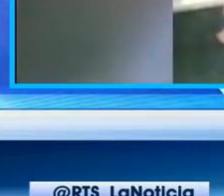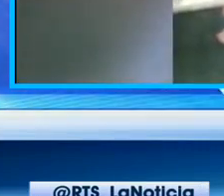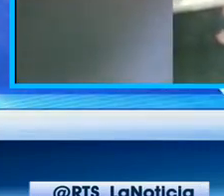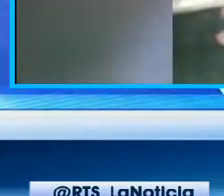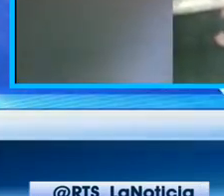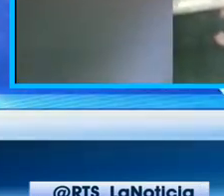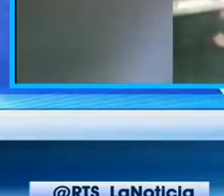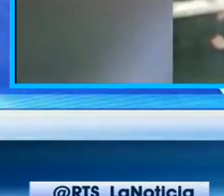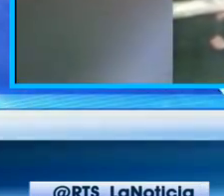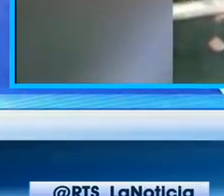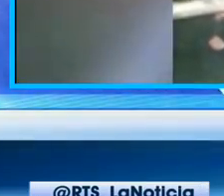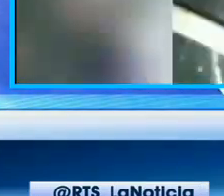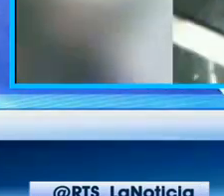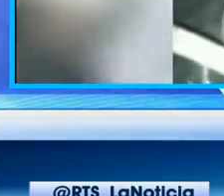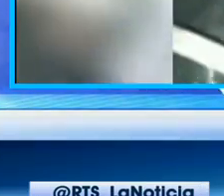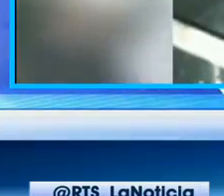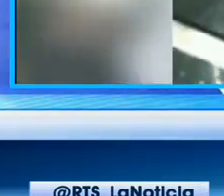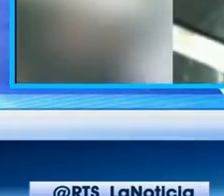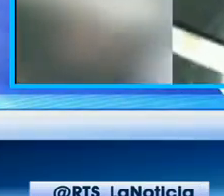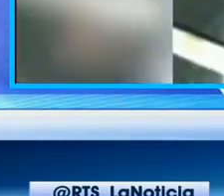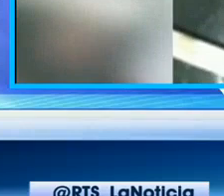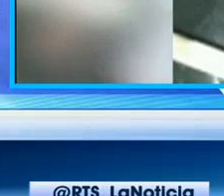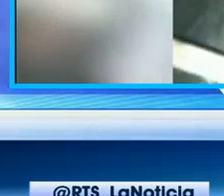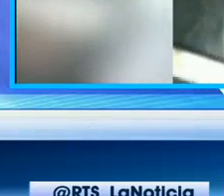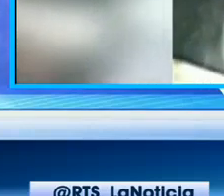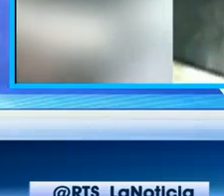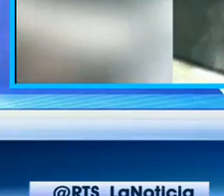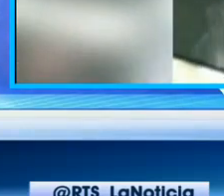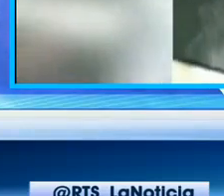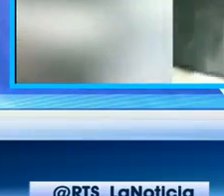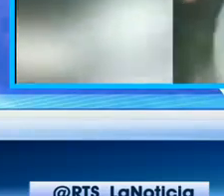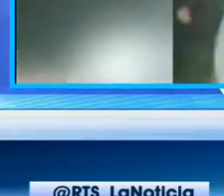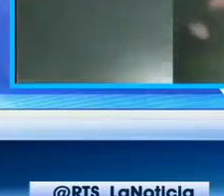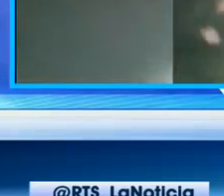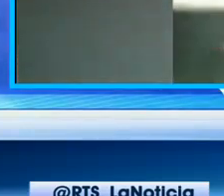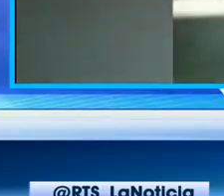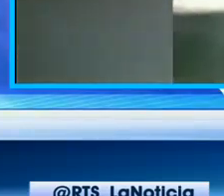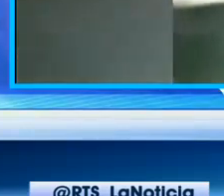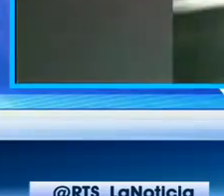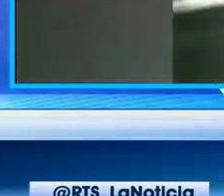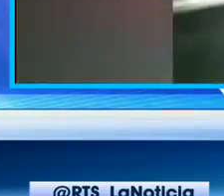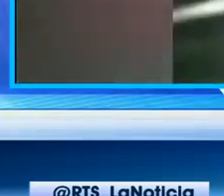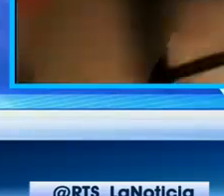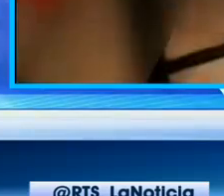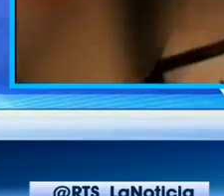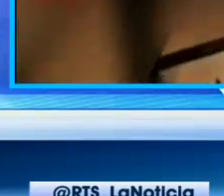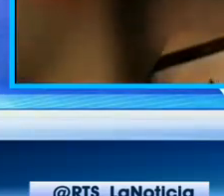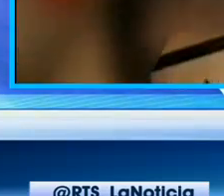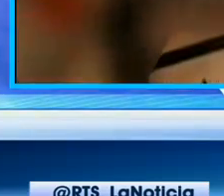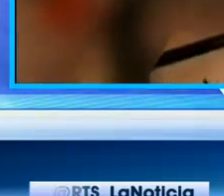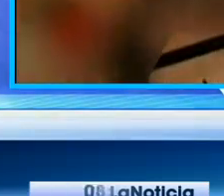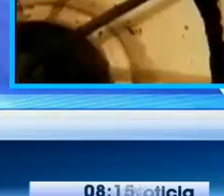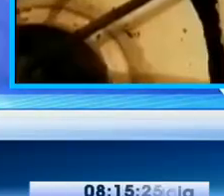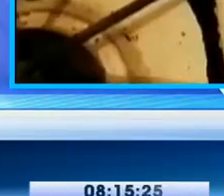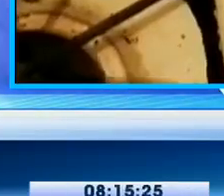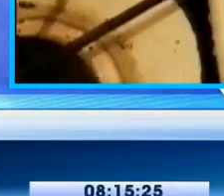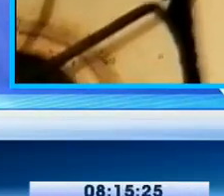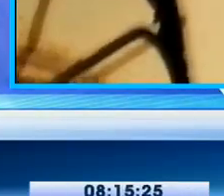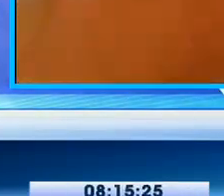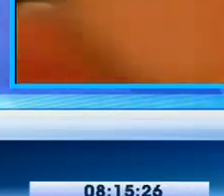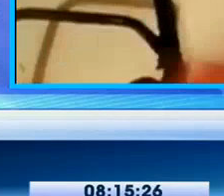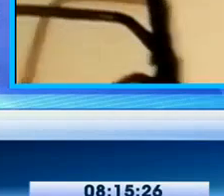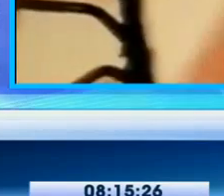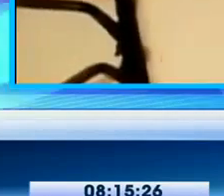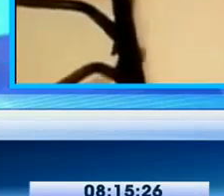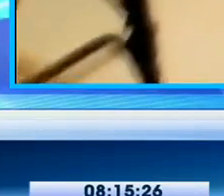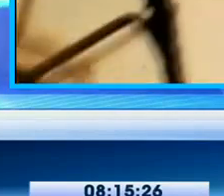Ahorita, actualmente, ahorita todo el mundo está entrando solo nota de venta, nota de venta. Con eso no vas a ubicar. No se puede, ni se